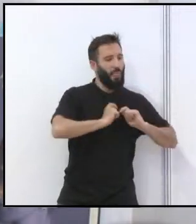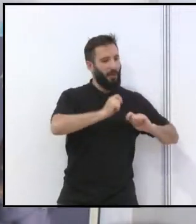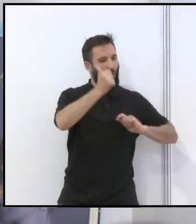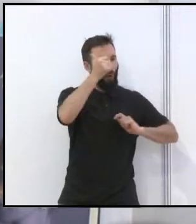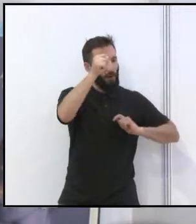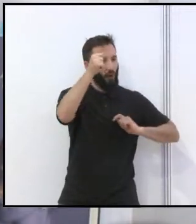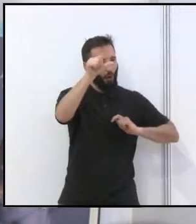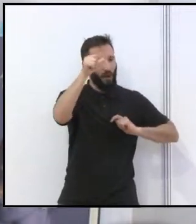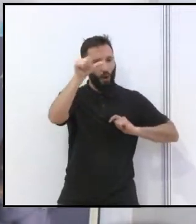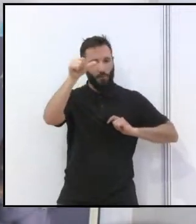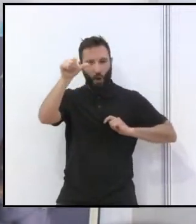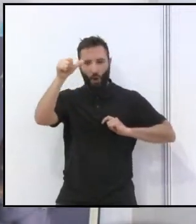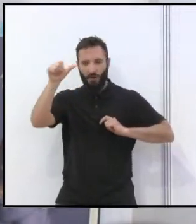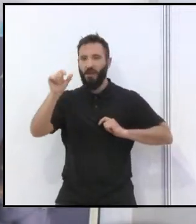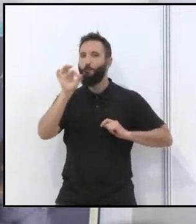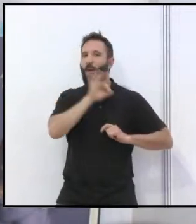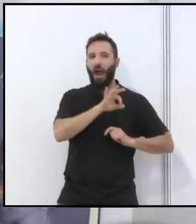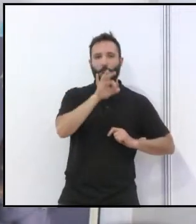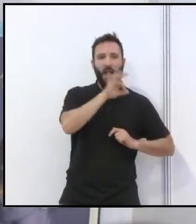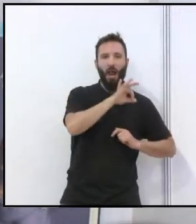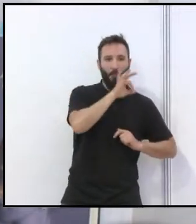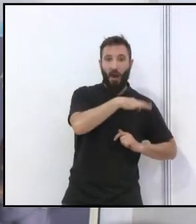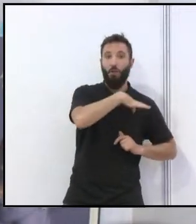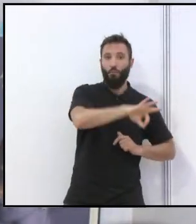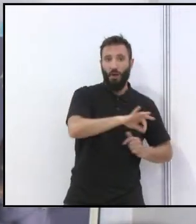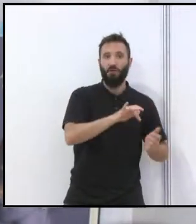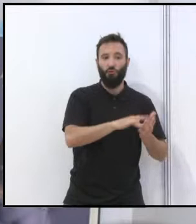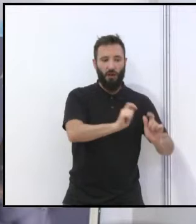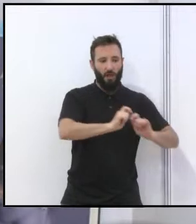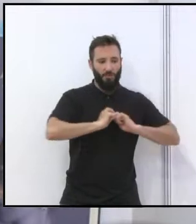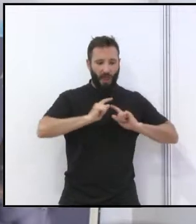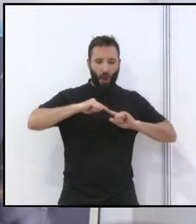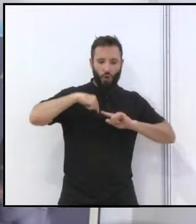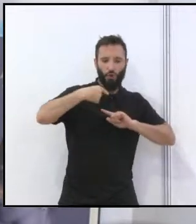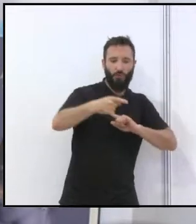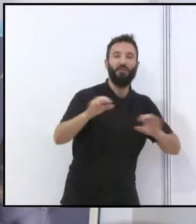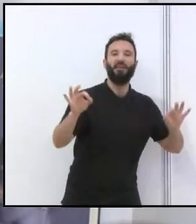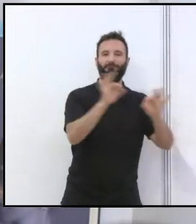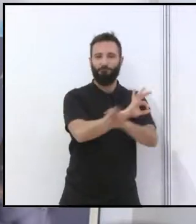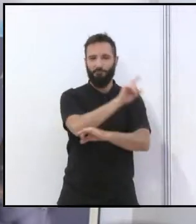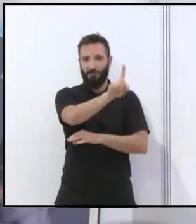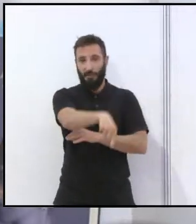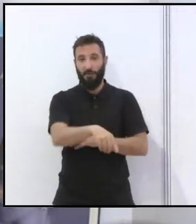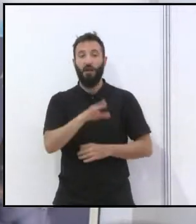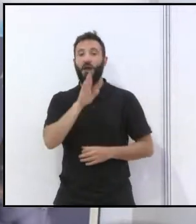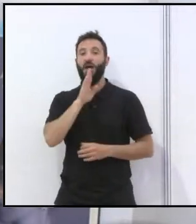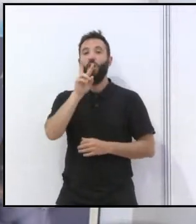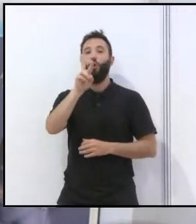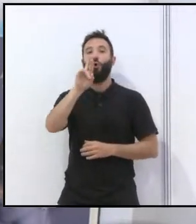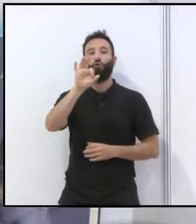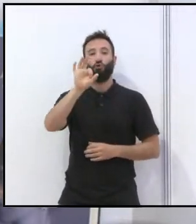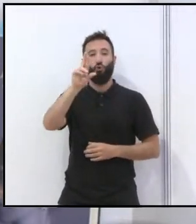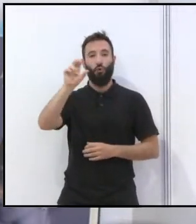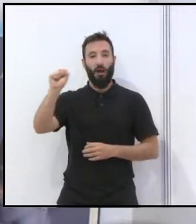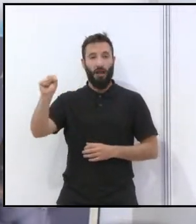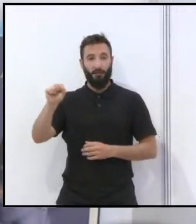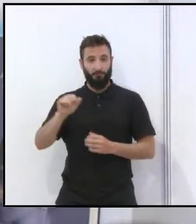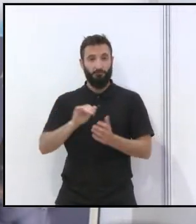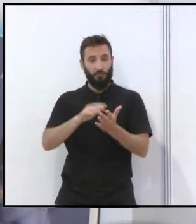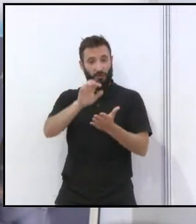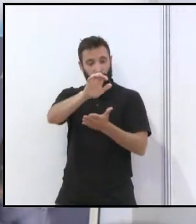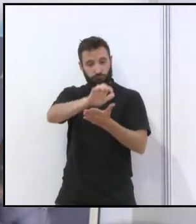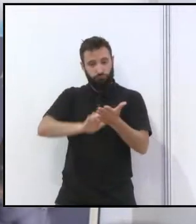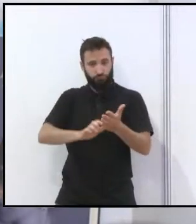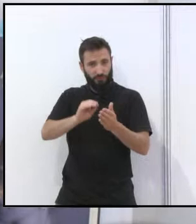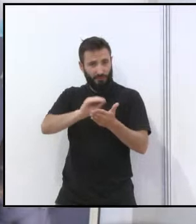una traducción errónea, equivocada, que lleva a consecuencias equivocadas. Decía Úrsula K. Lewin, que es una escritora de ciencia ficción